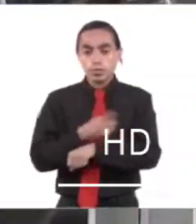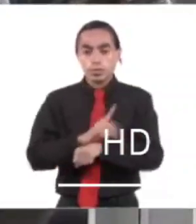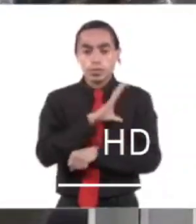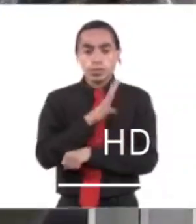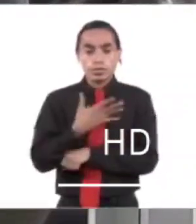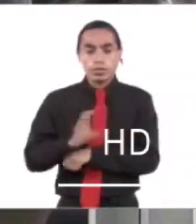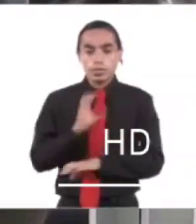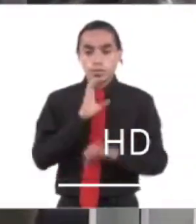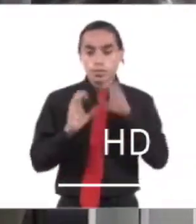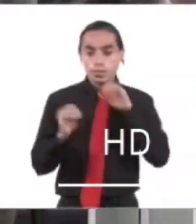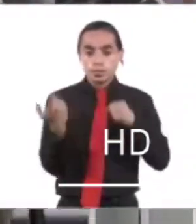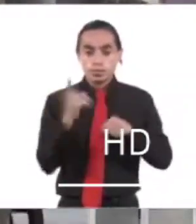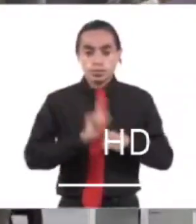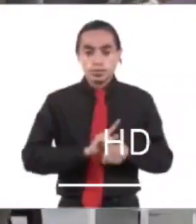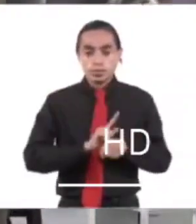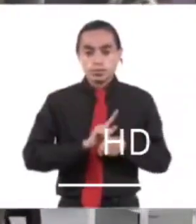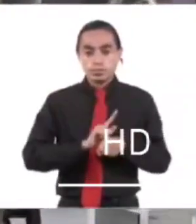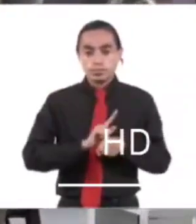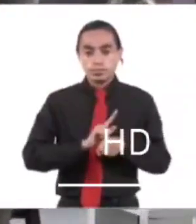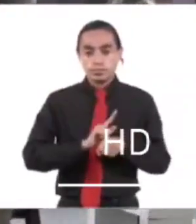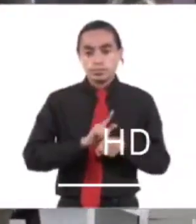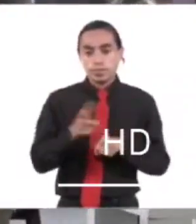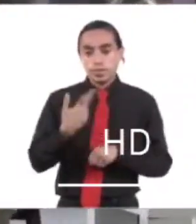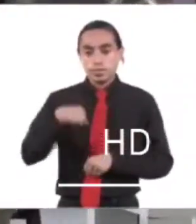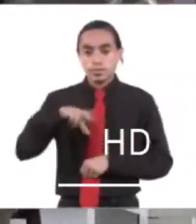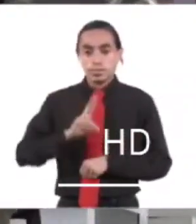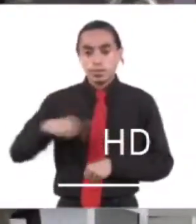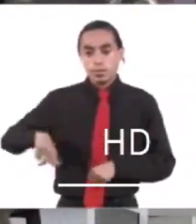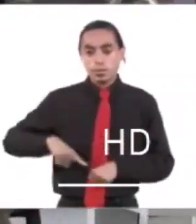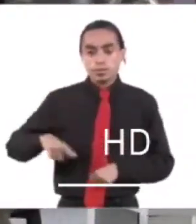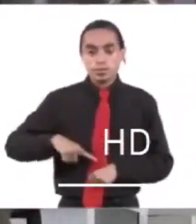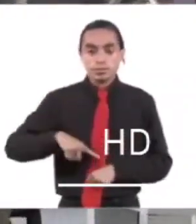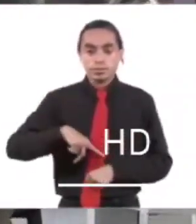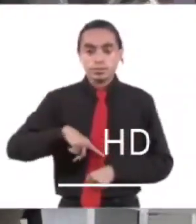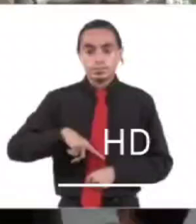de Comunicación Social y vocero del Gobierno de la República.